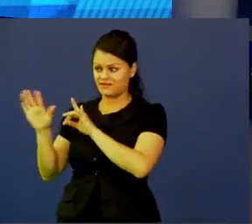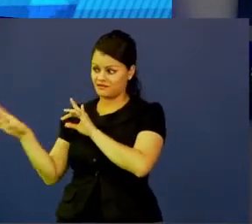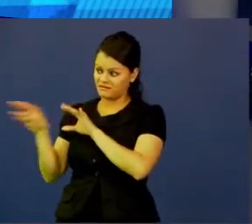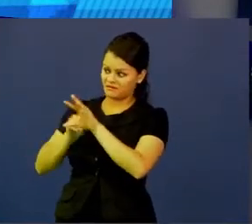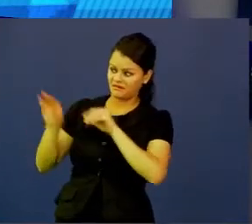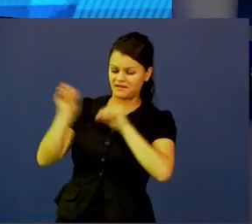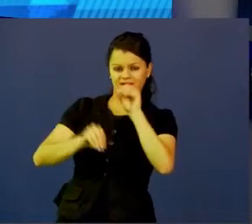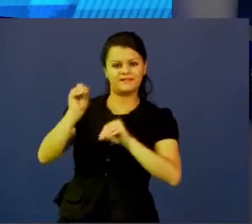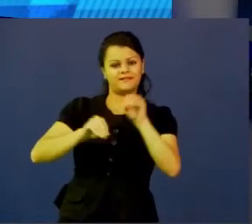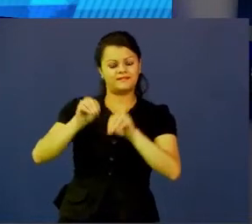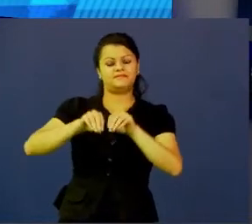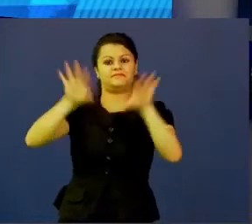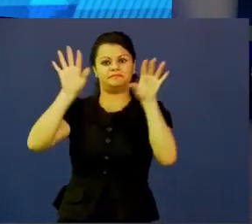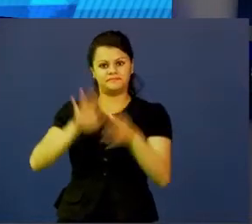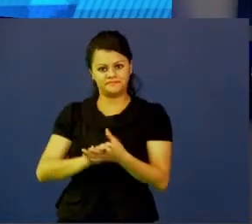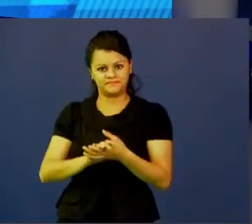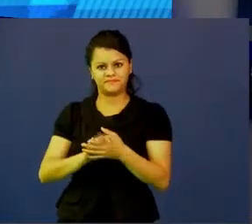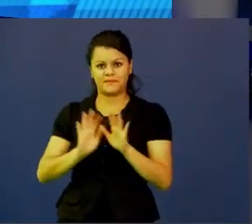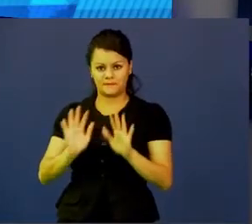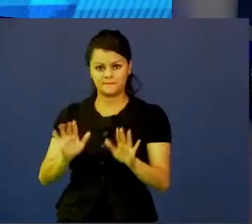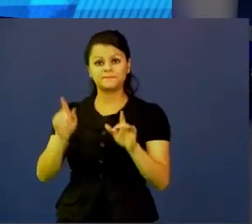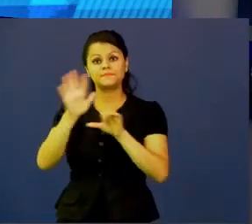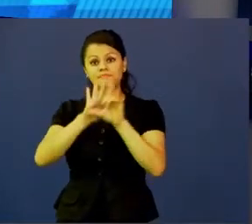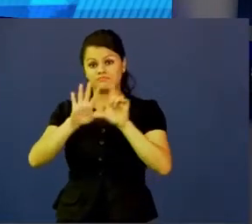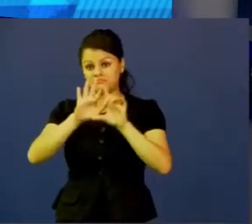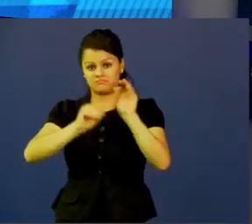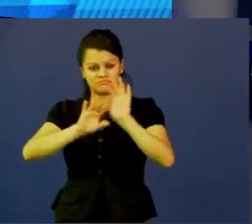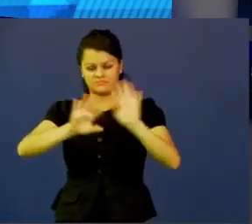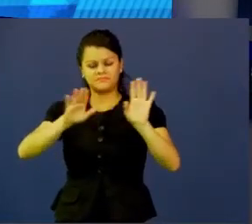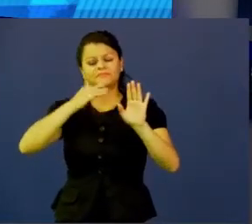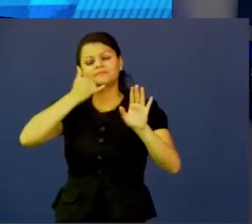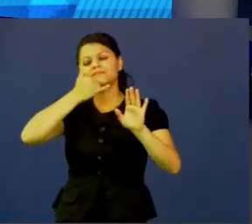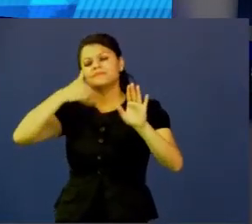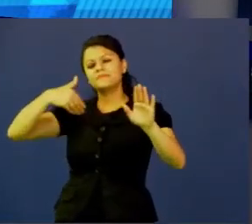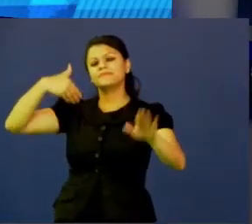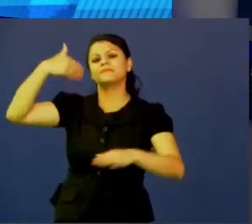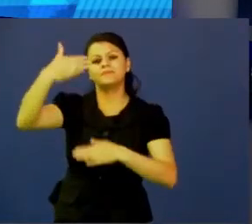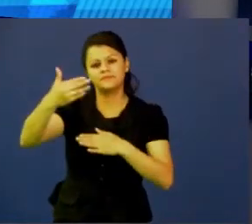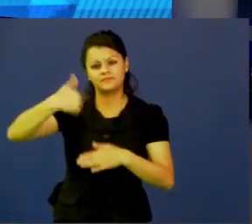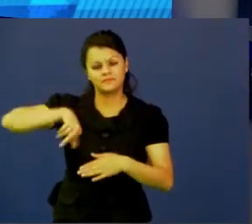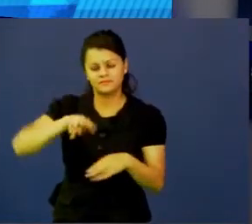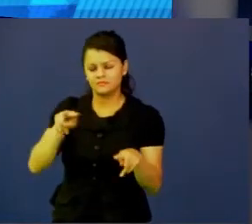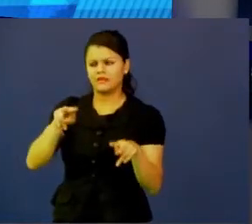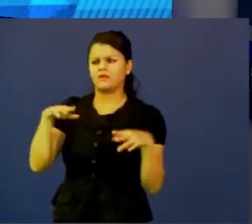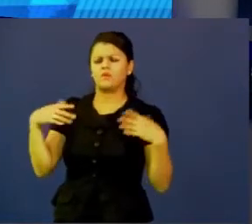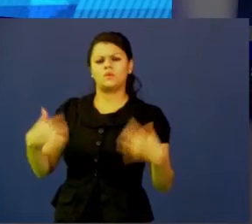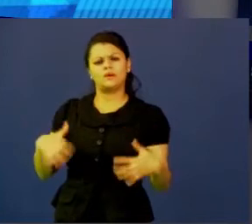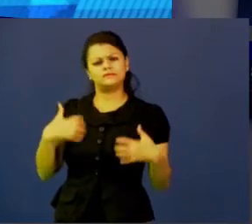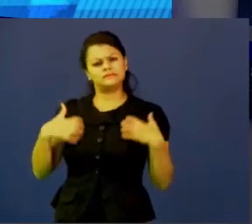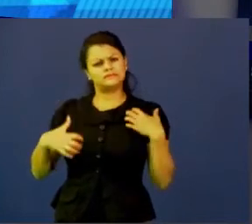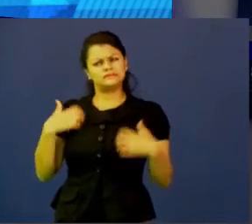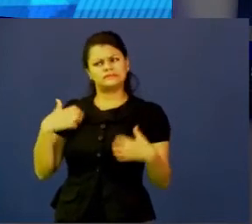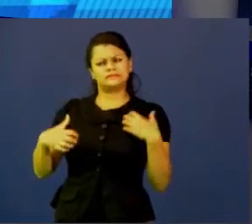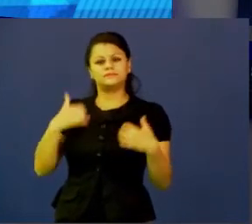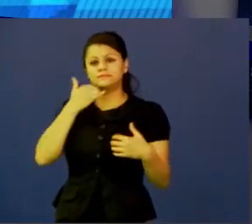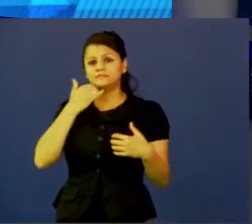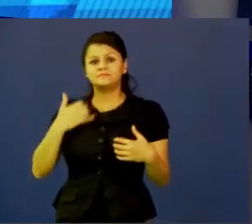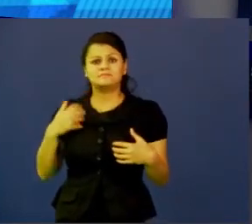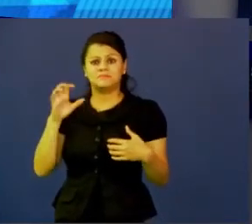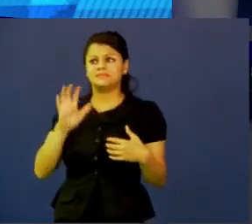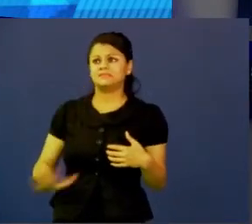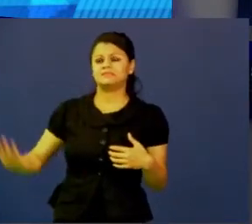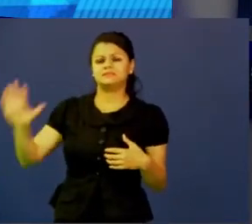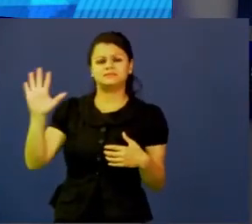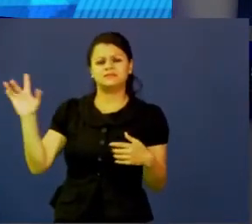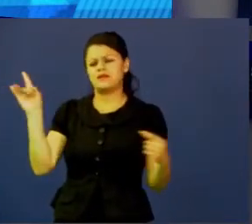Pues lo que pasa después de ese video a nosotros nos produce una gran preocupación y es que el país entró en un debate de cómo